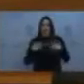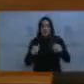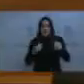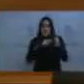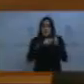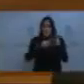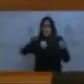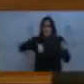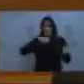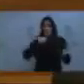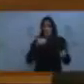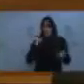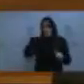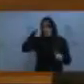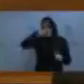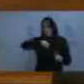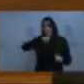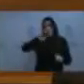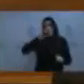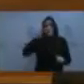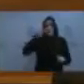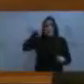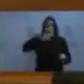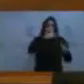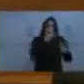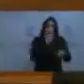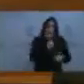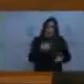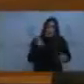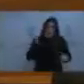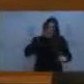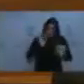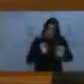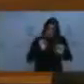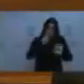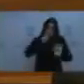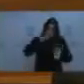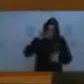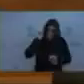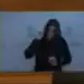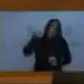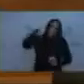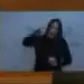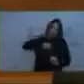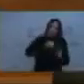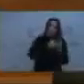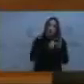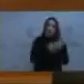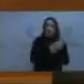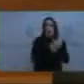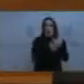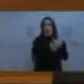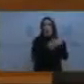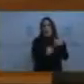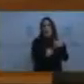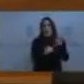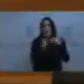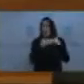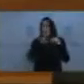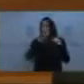terminado el inciso. Pero siguiendo con las mentiras. Mintió usted también, señor consejero, cuando dijo la existencia de un proyecto de ley de fusión de